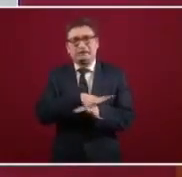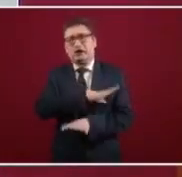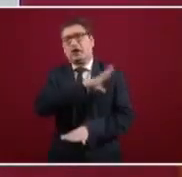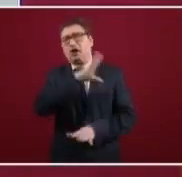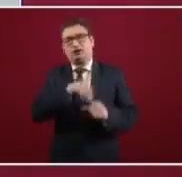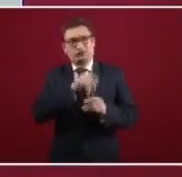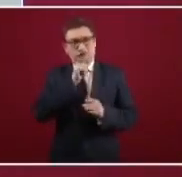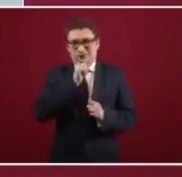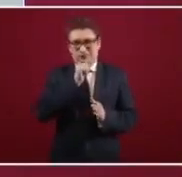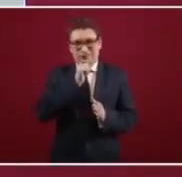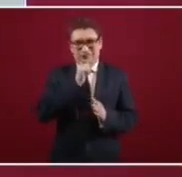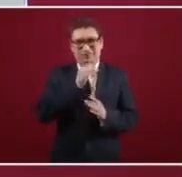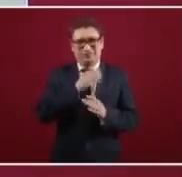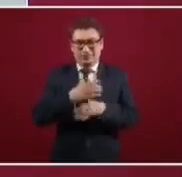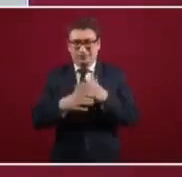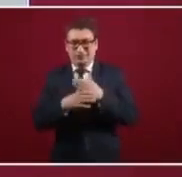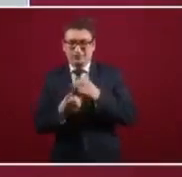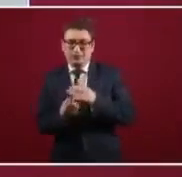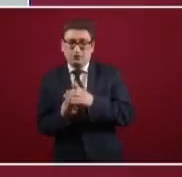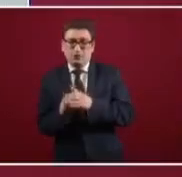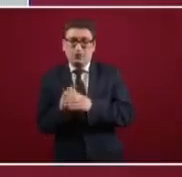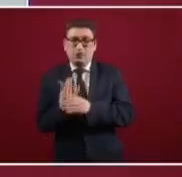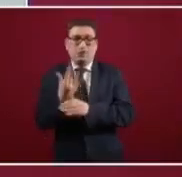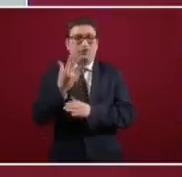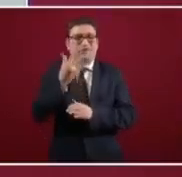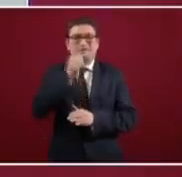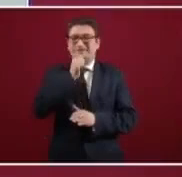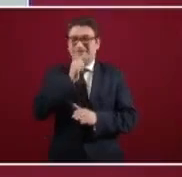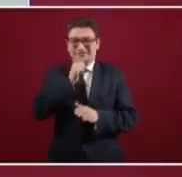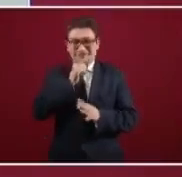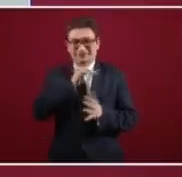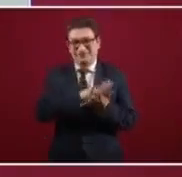y lo nuevo no acaba de nacer